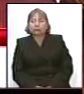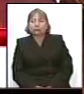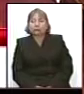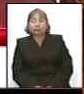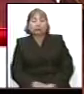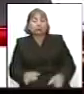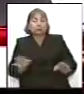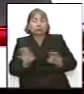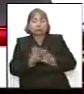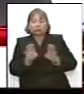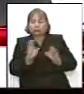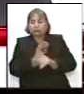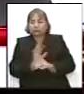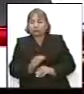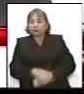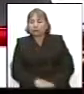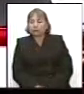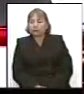Asistencia